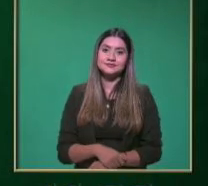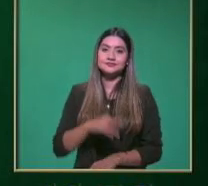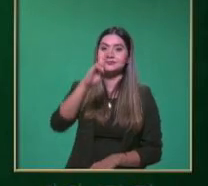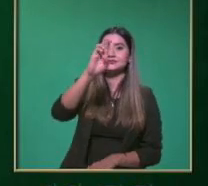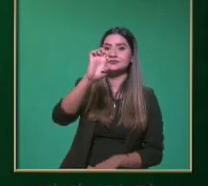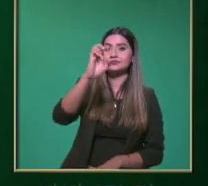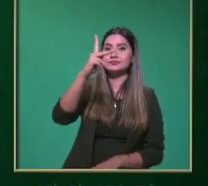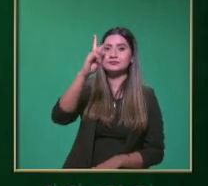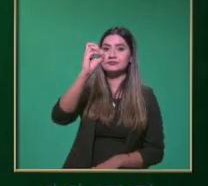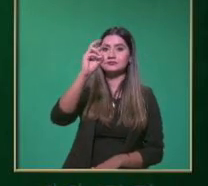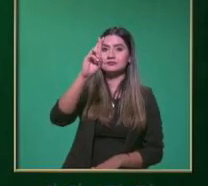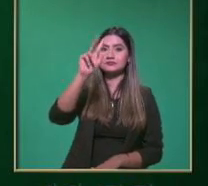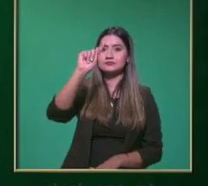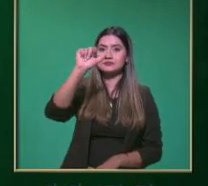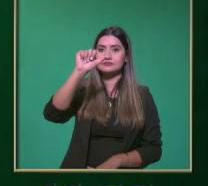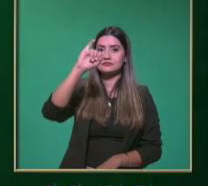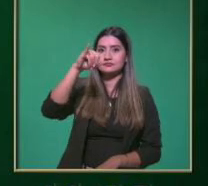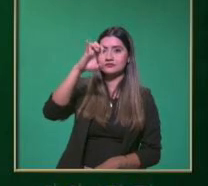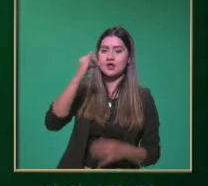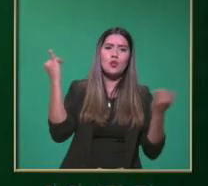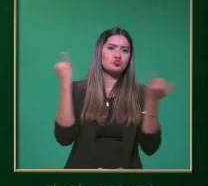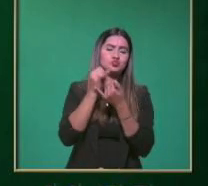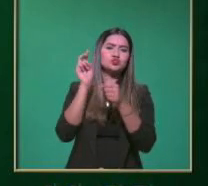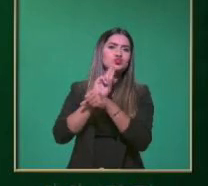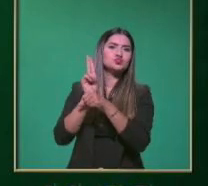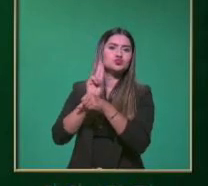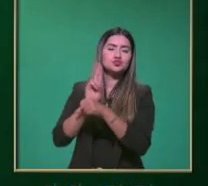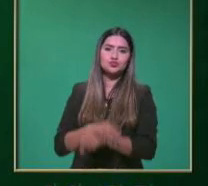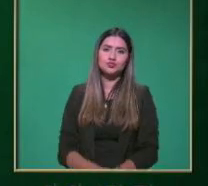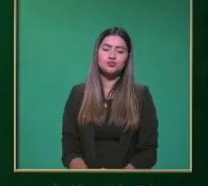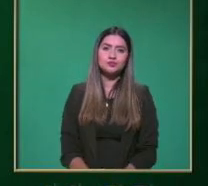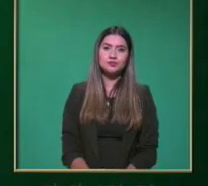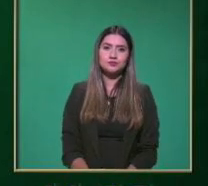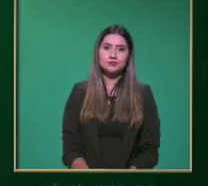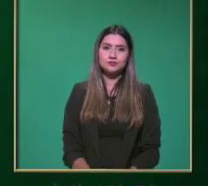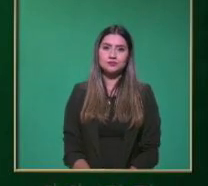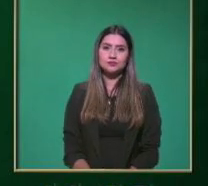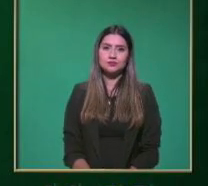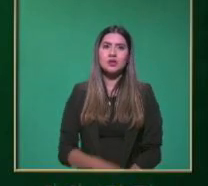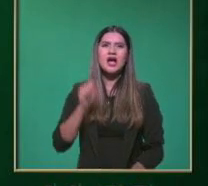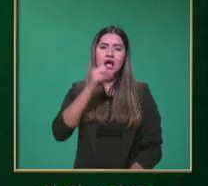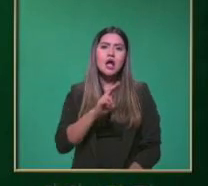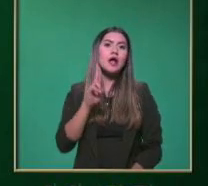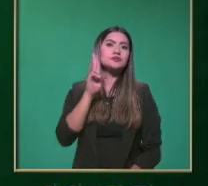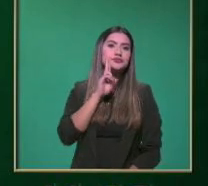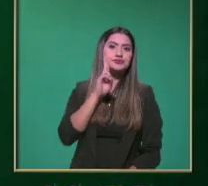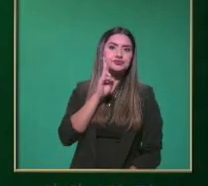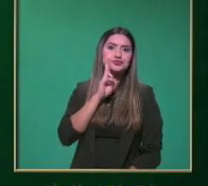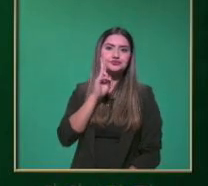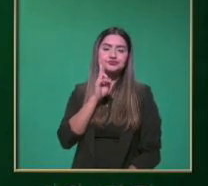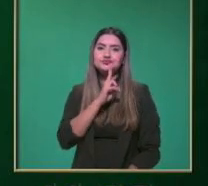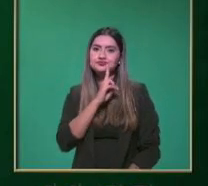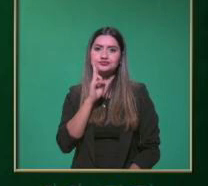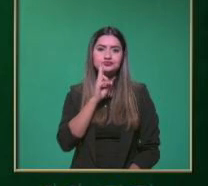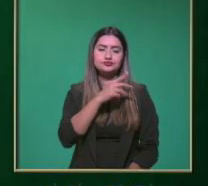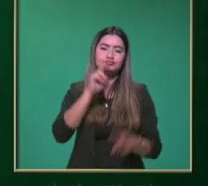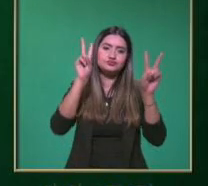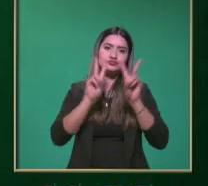Un reportaje es una noticia. Es como una noticia y nos explica un tema, si puede ser a lo mejor científico